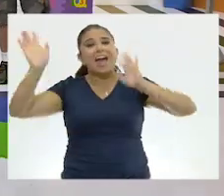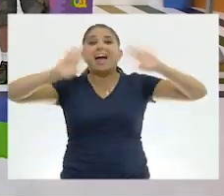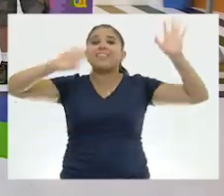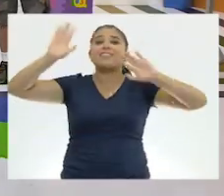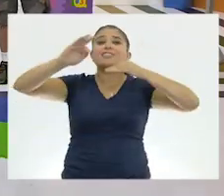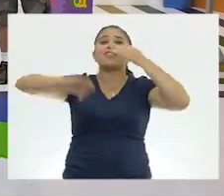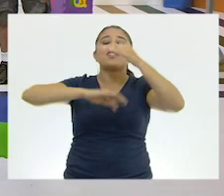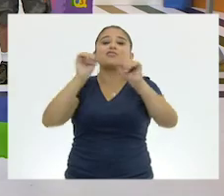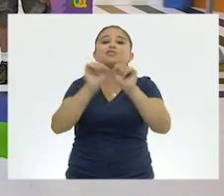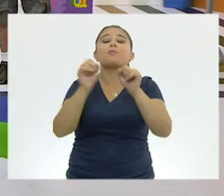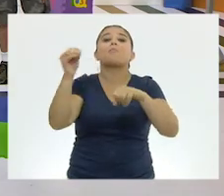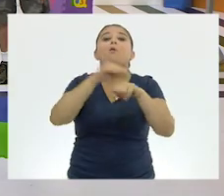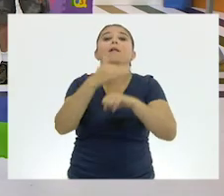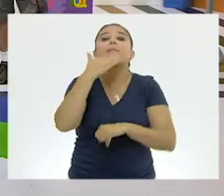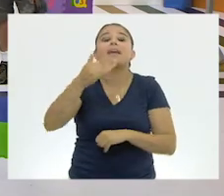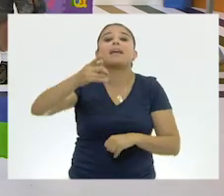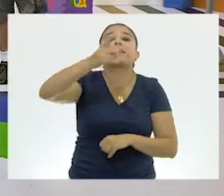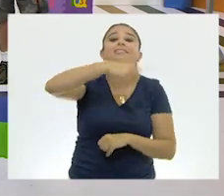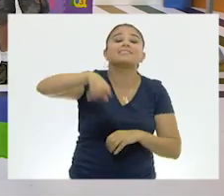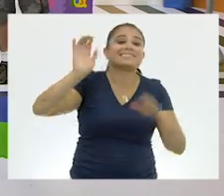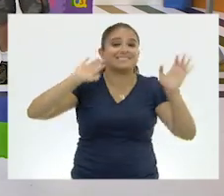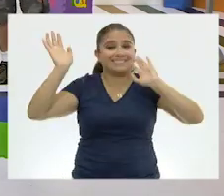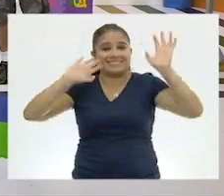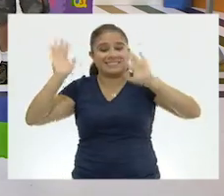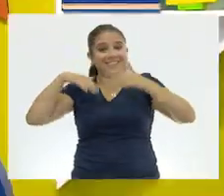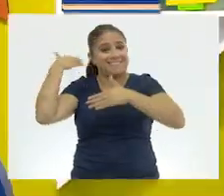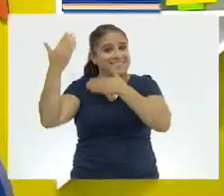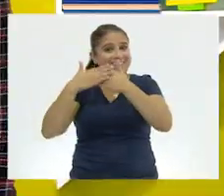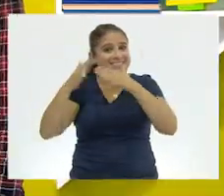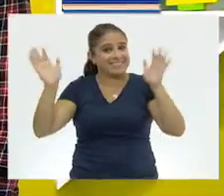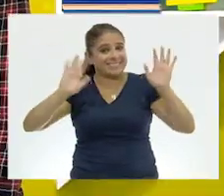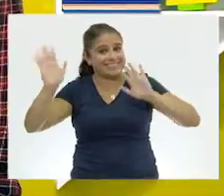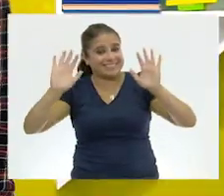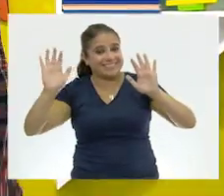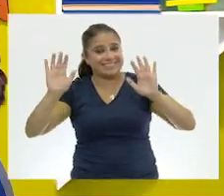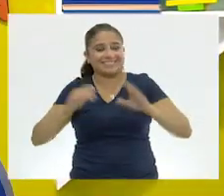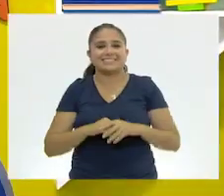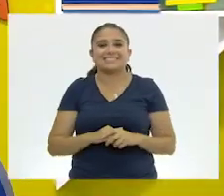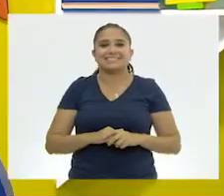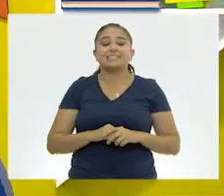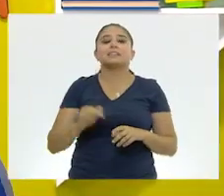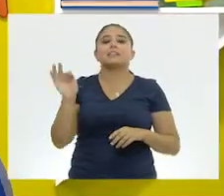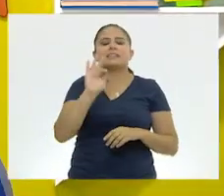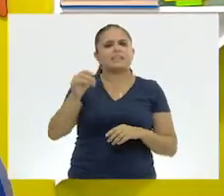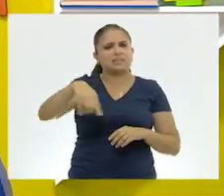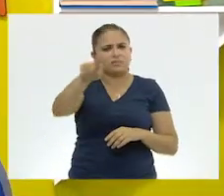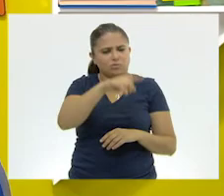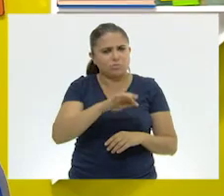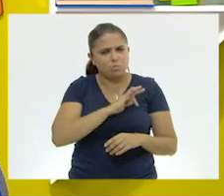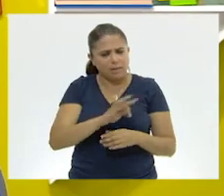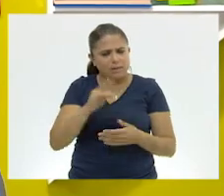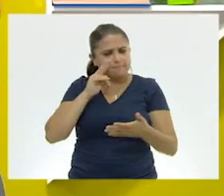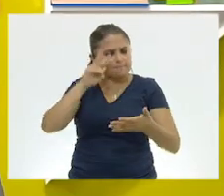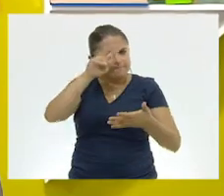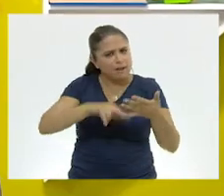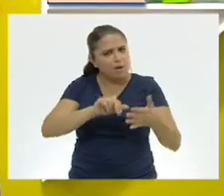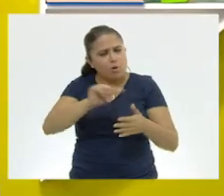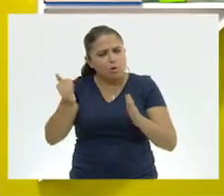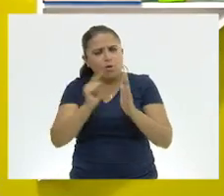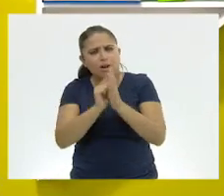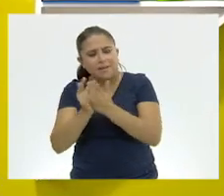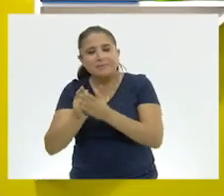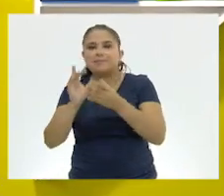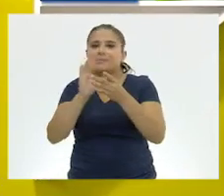todos, sobrinos! ¡Pórtense bien y llegan a su campamento! ¡Hasta la próxima! ¡Adiós! Si te es posible, consulta otros libros